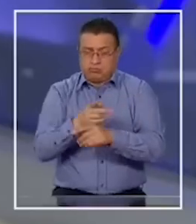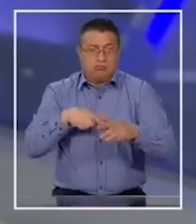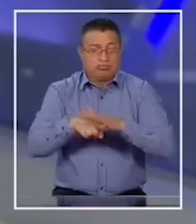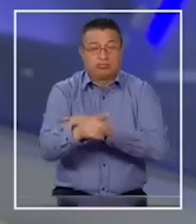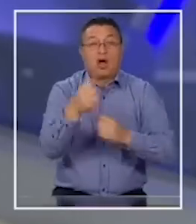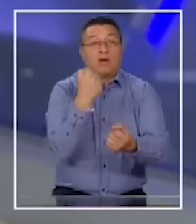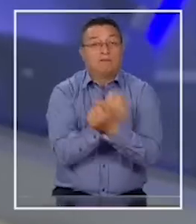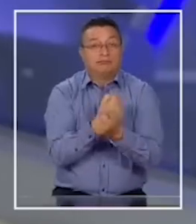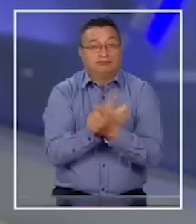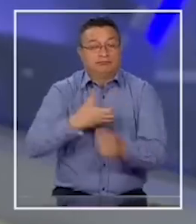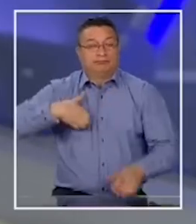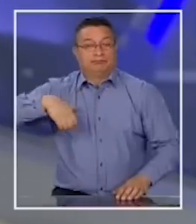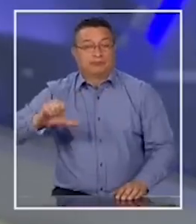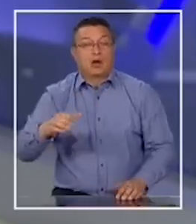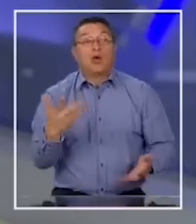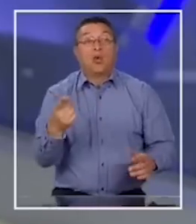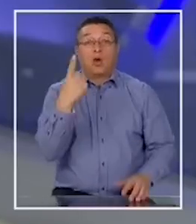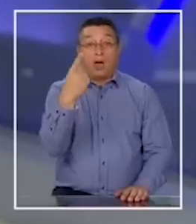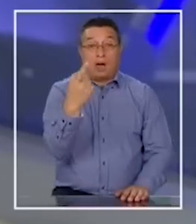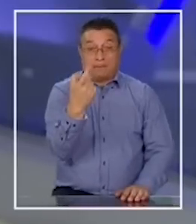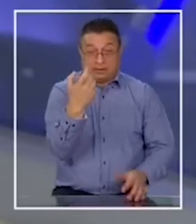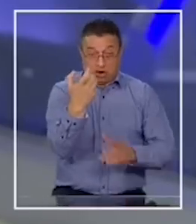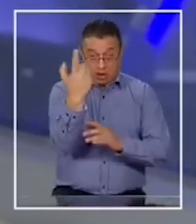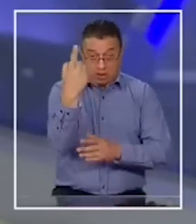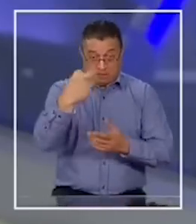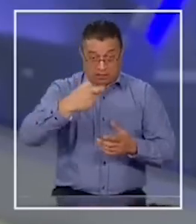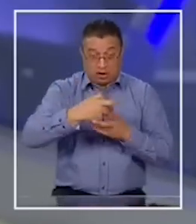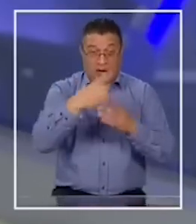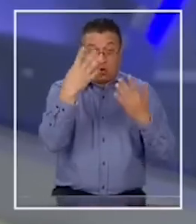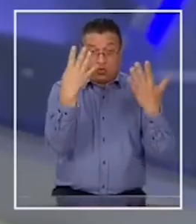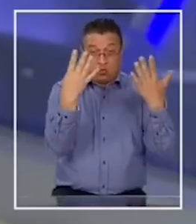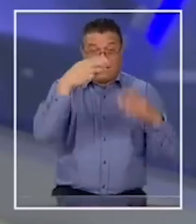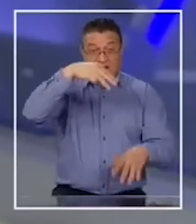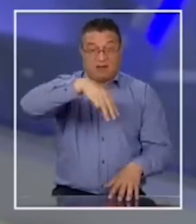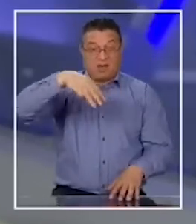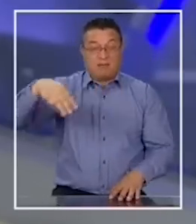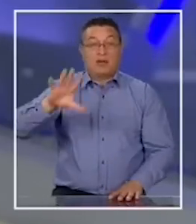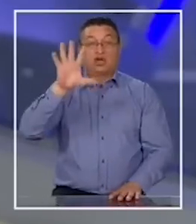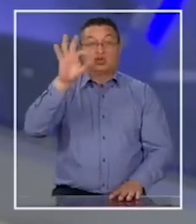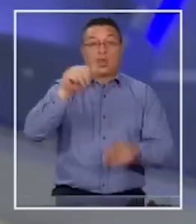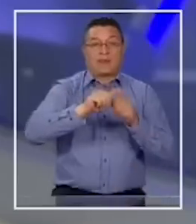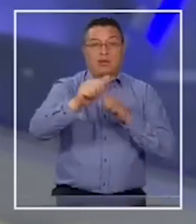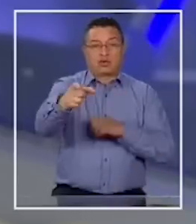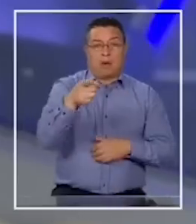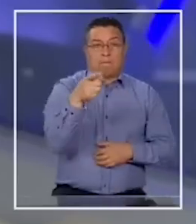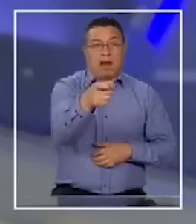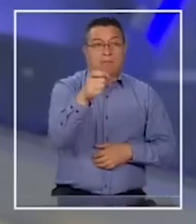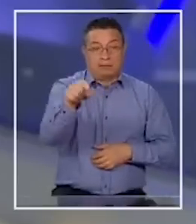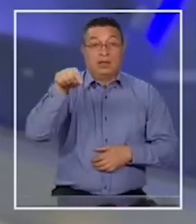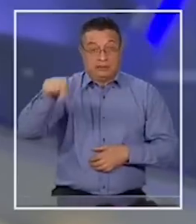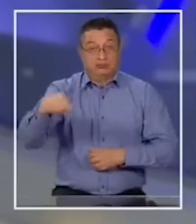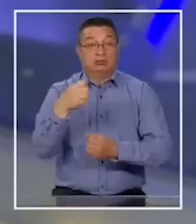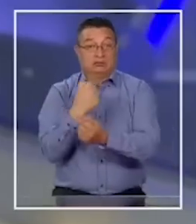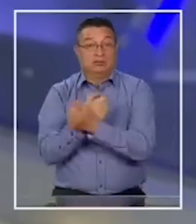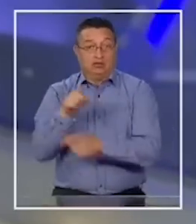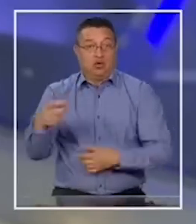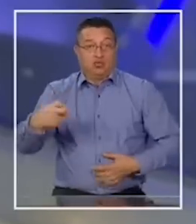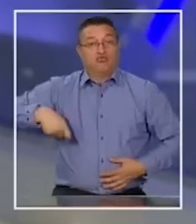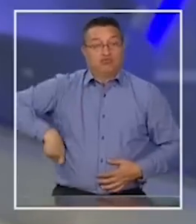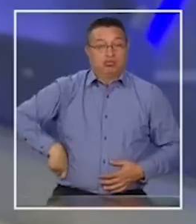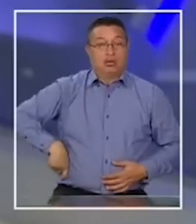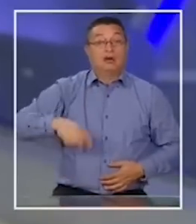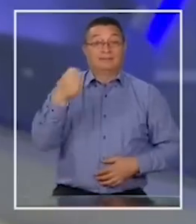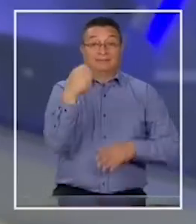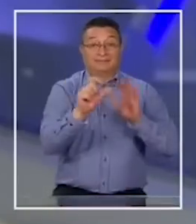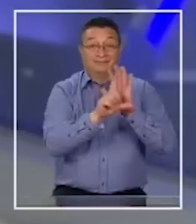policía solo un dato una pistola de Puño nueve milímetros tiene un alcance de 50 metros eso usa la policía hoy día los